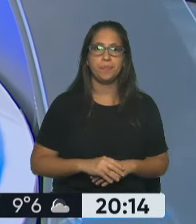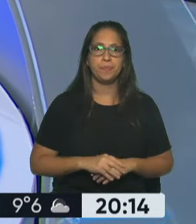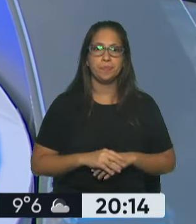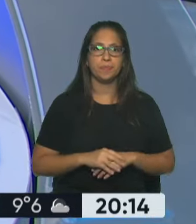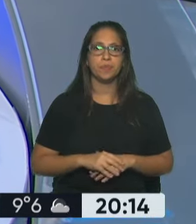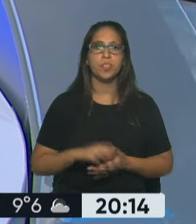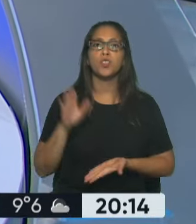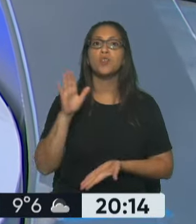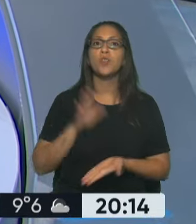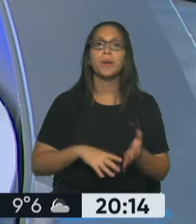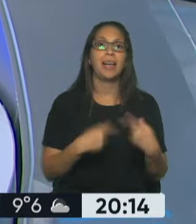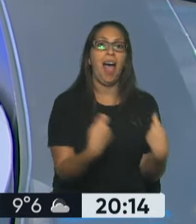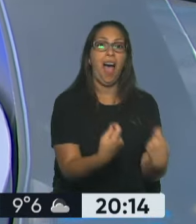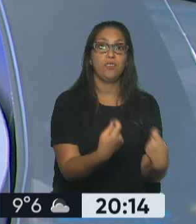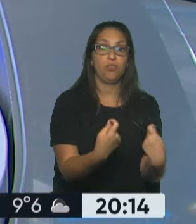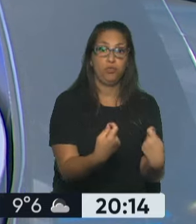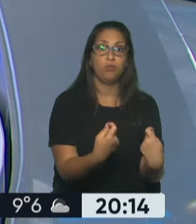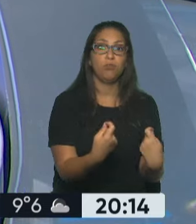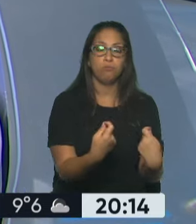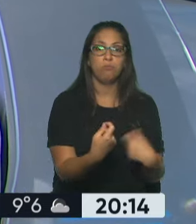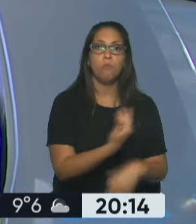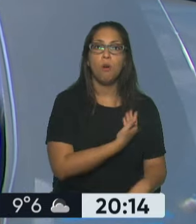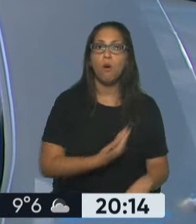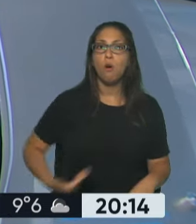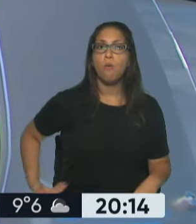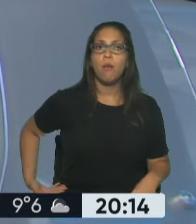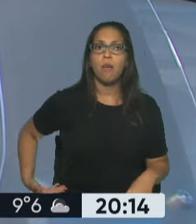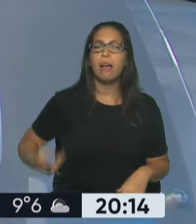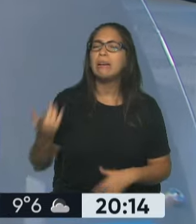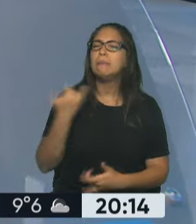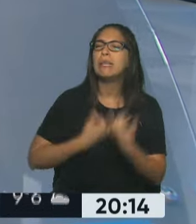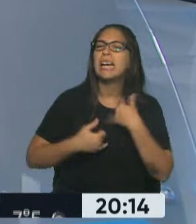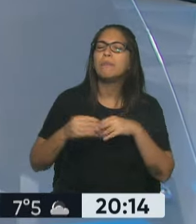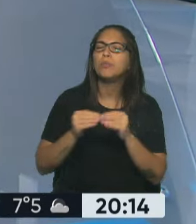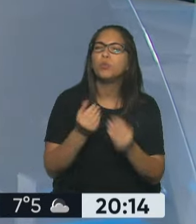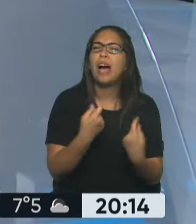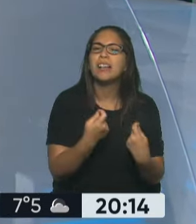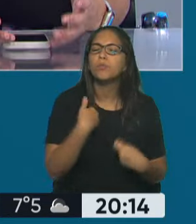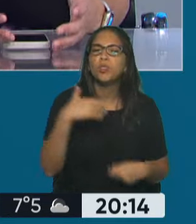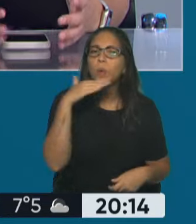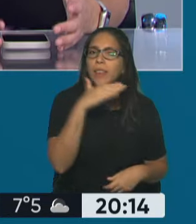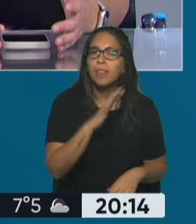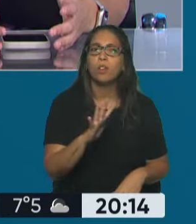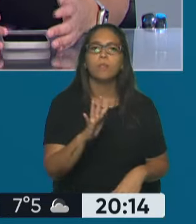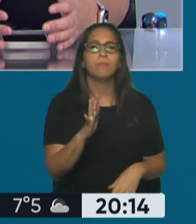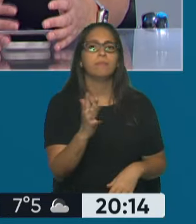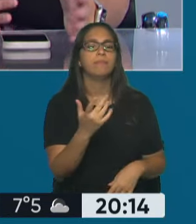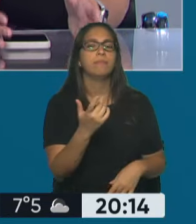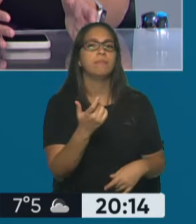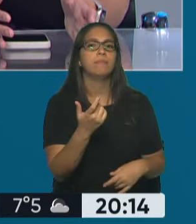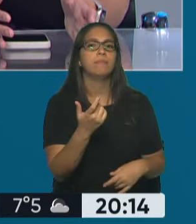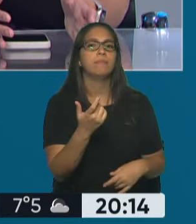De la parte del gasto, el gobierno también intenta... Explícame lo del gasto, yo no lo entiendo. El gobierno intenta cambiar la fórmula de jubilaciones y